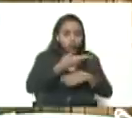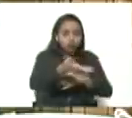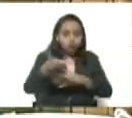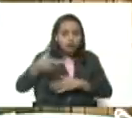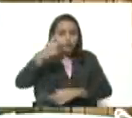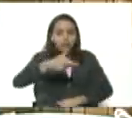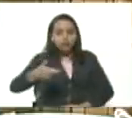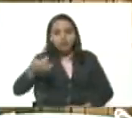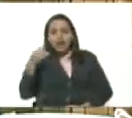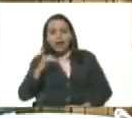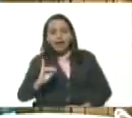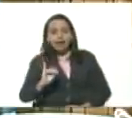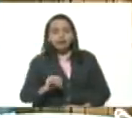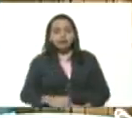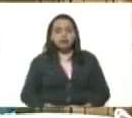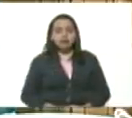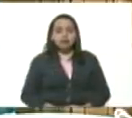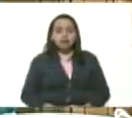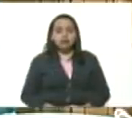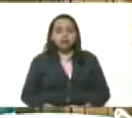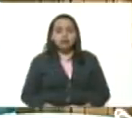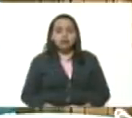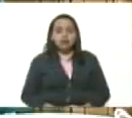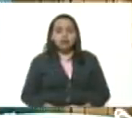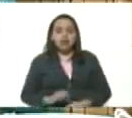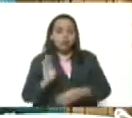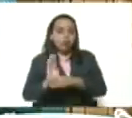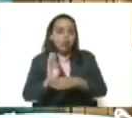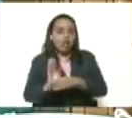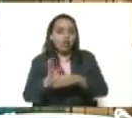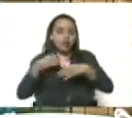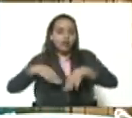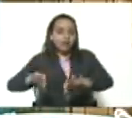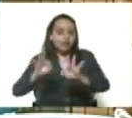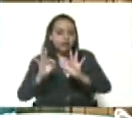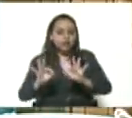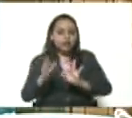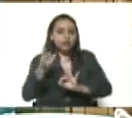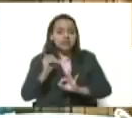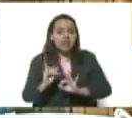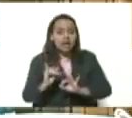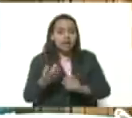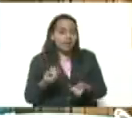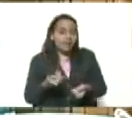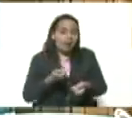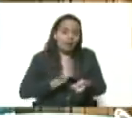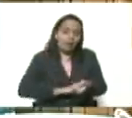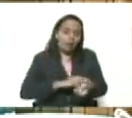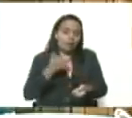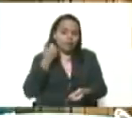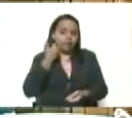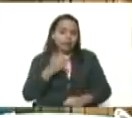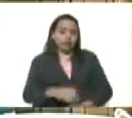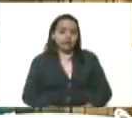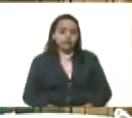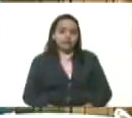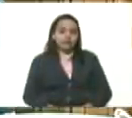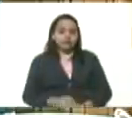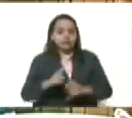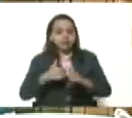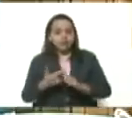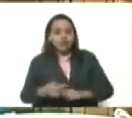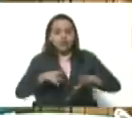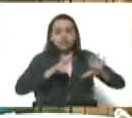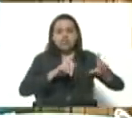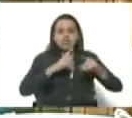las personas que están en cuidados intensivos, que están en situación grave. Así que bueno, el